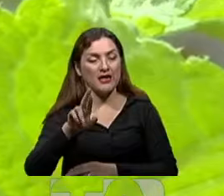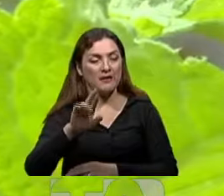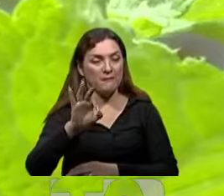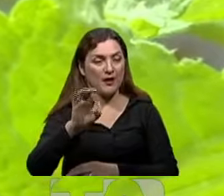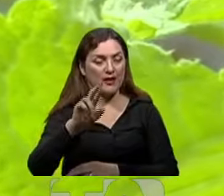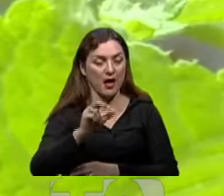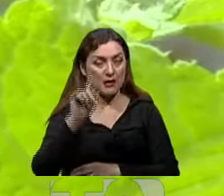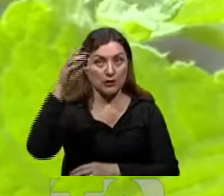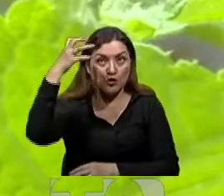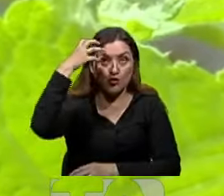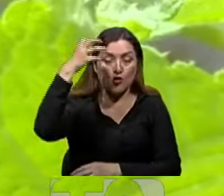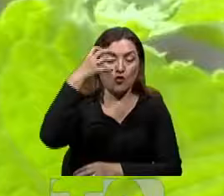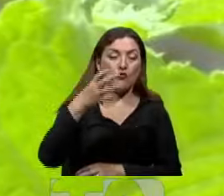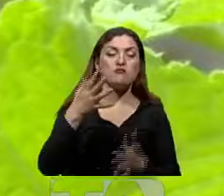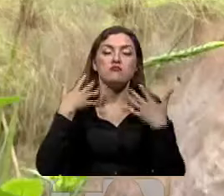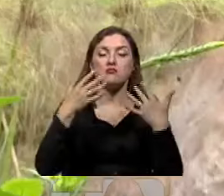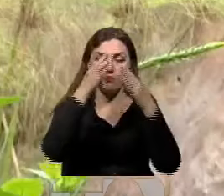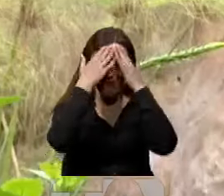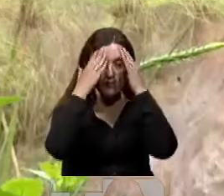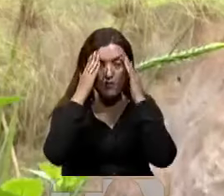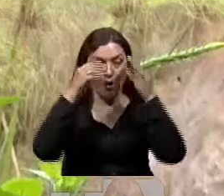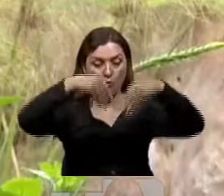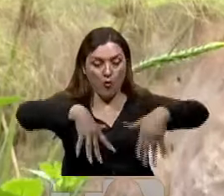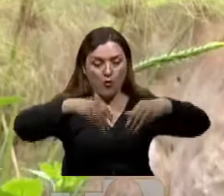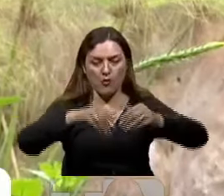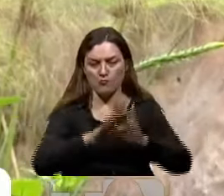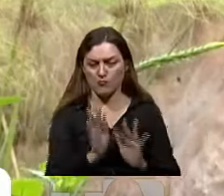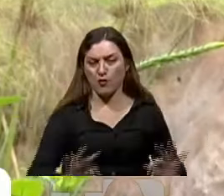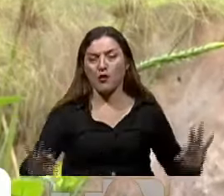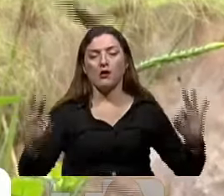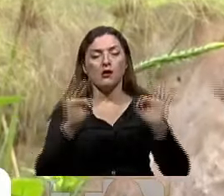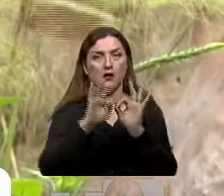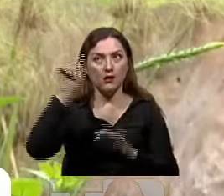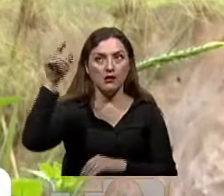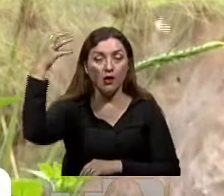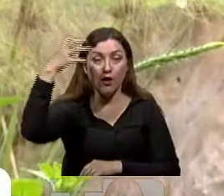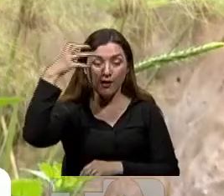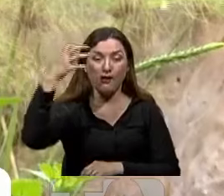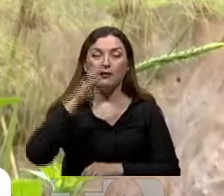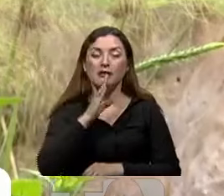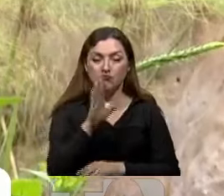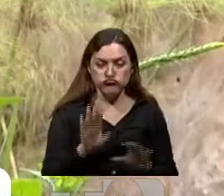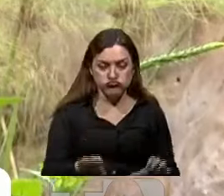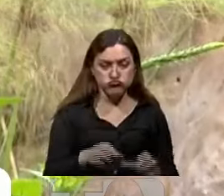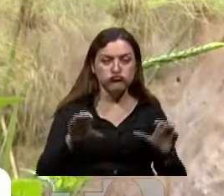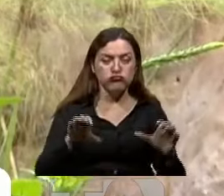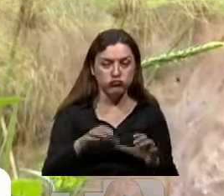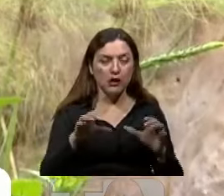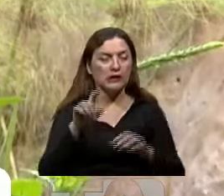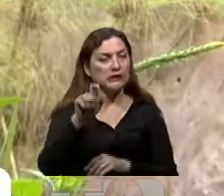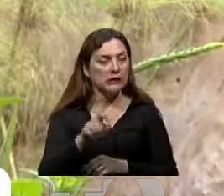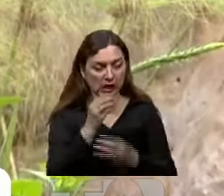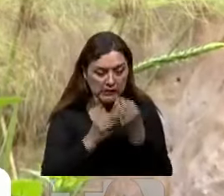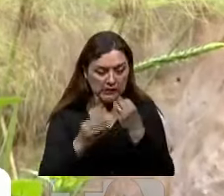humedad son imprescindibles en su entorno. Mientras tenemos sol, la mariposa va a estar siempre activa y necesita también